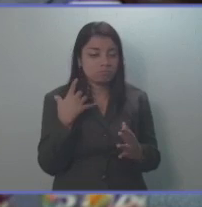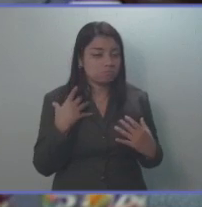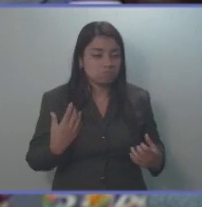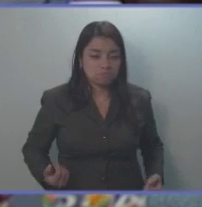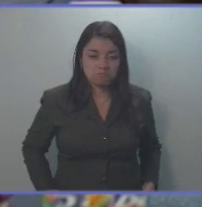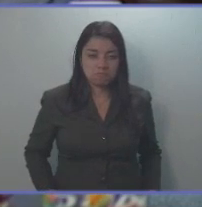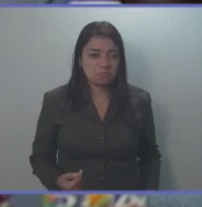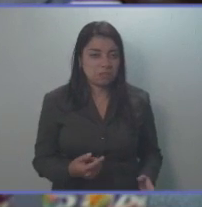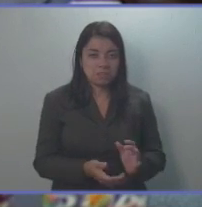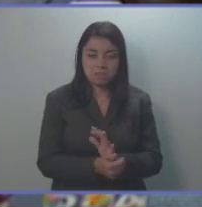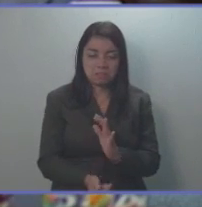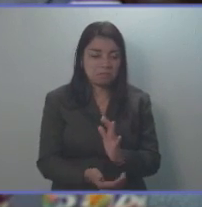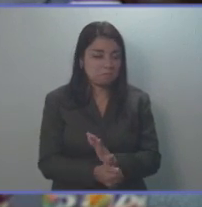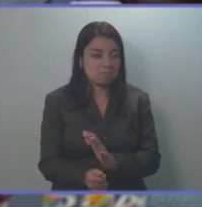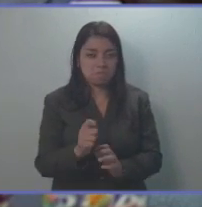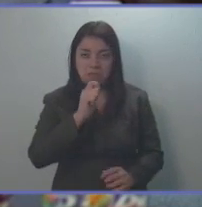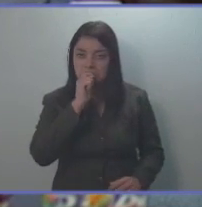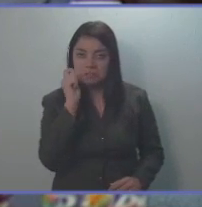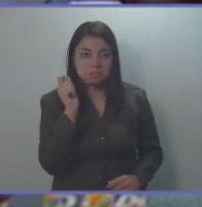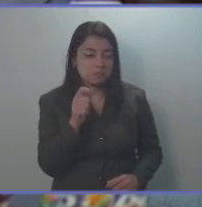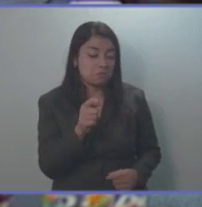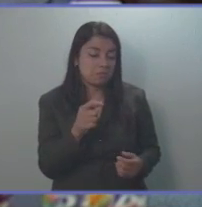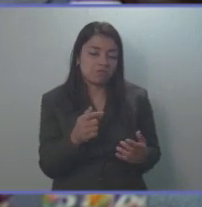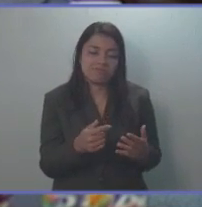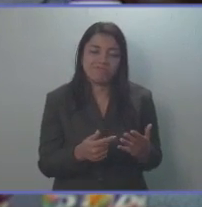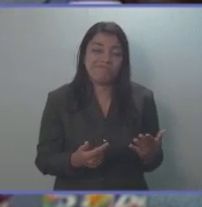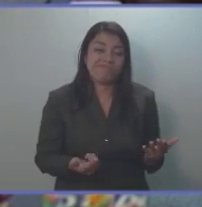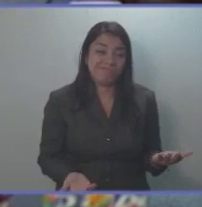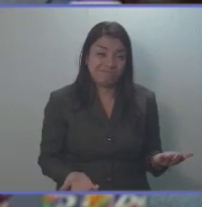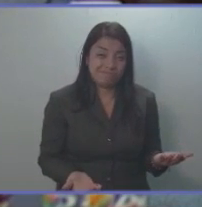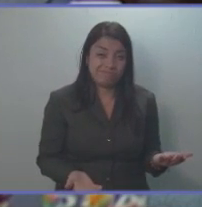una capacidad donde no se tiene nombre que esté